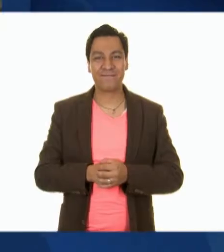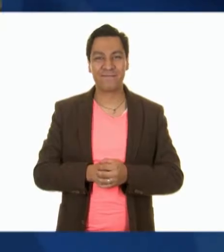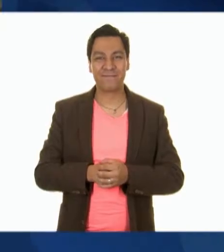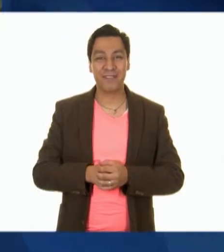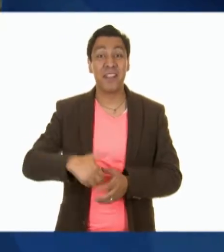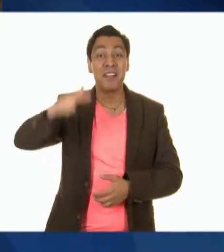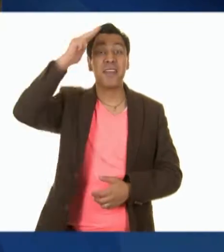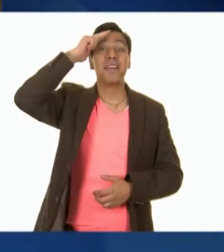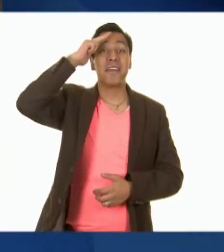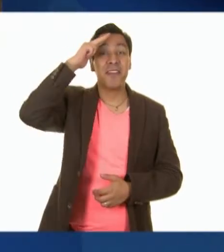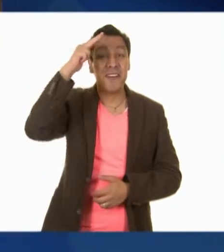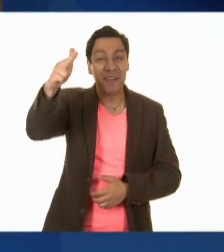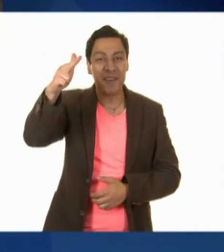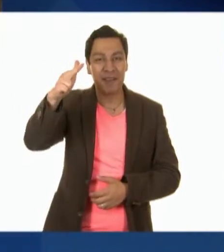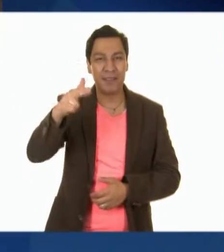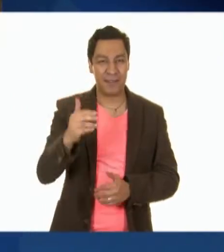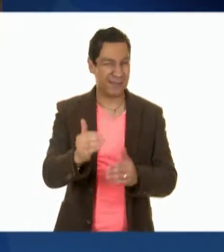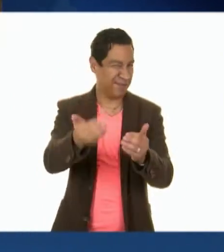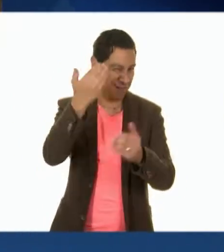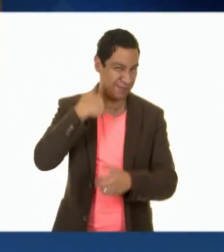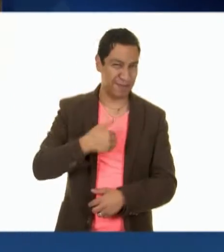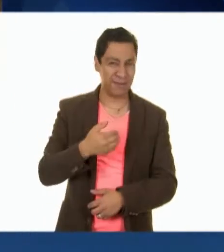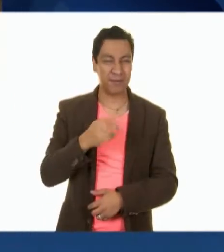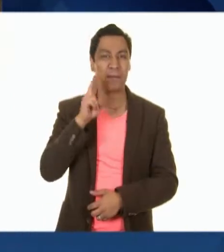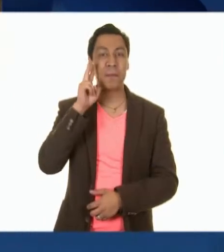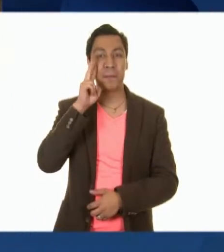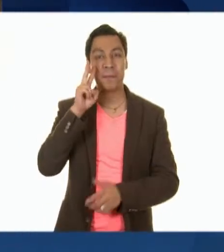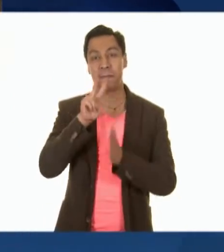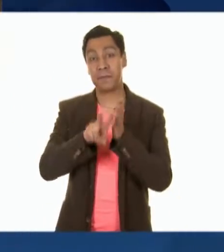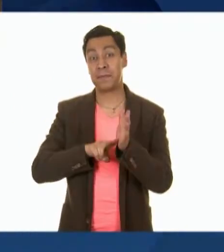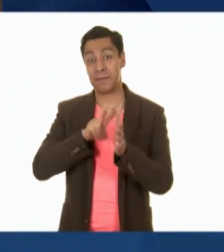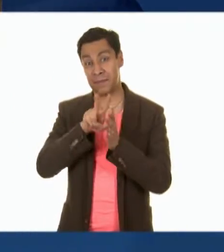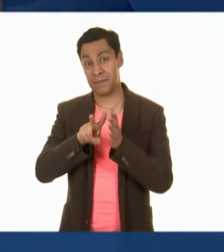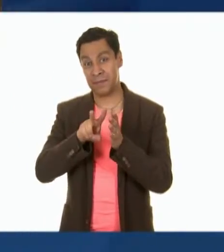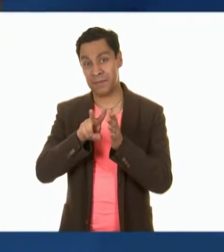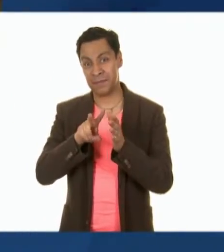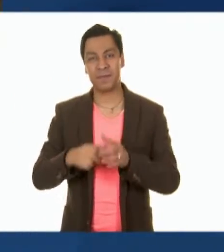¡Hola! ¡Vamos a ver el siguiente video!